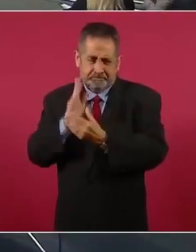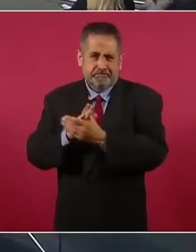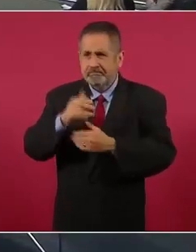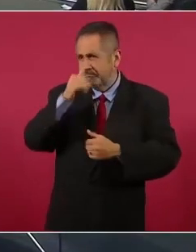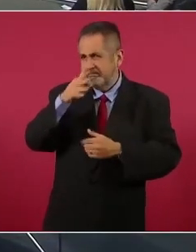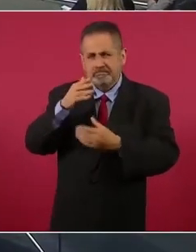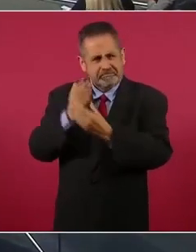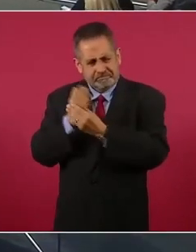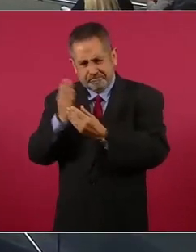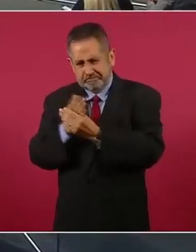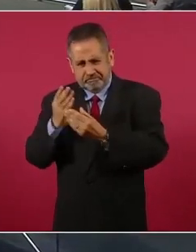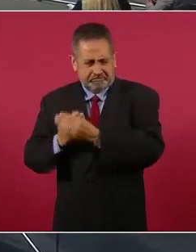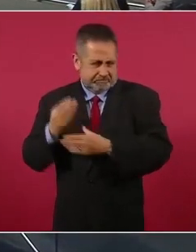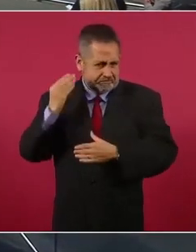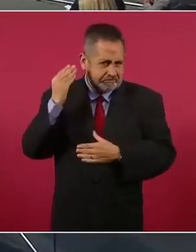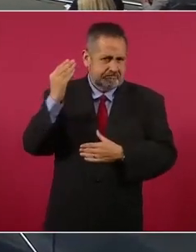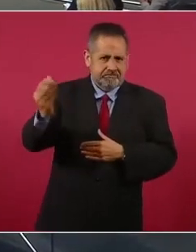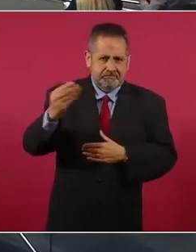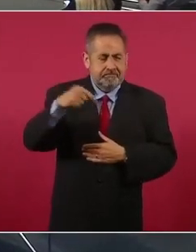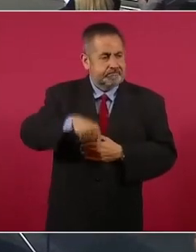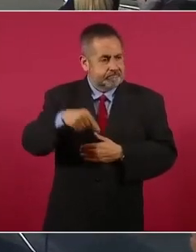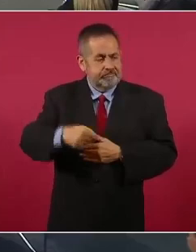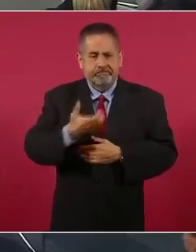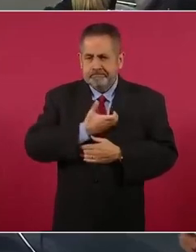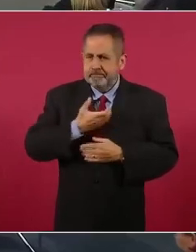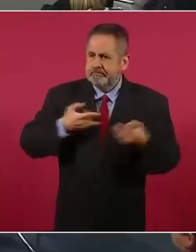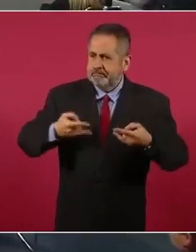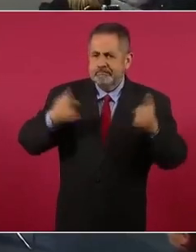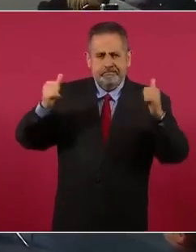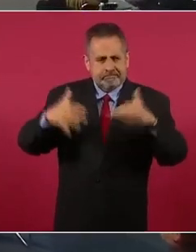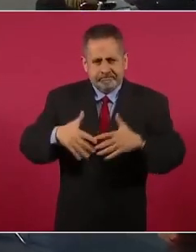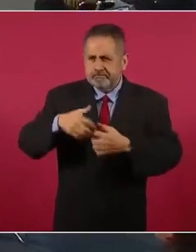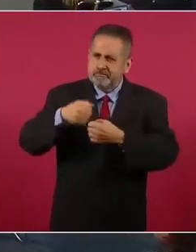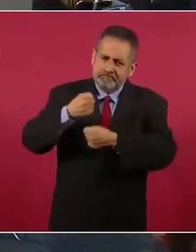protestas aquí, en el Zócalo.